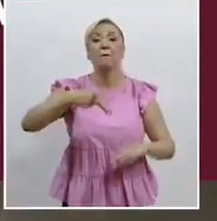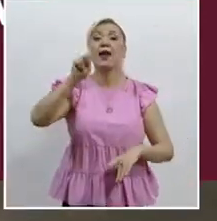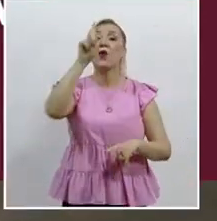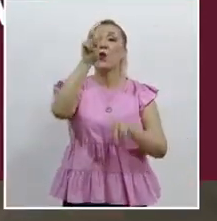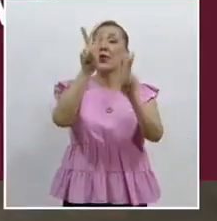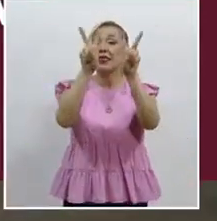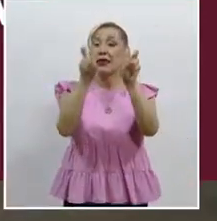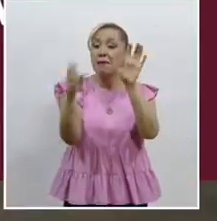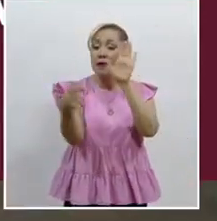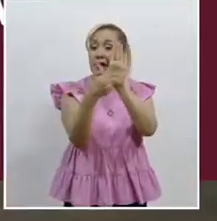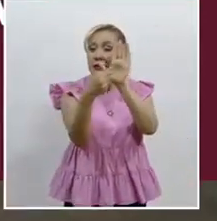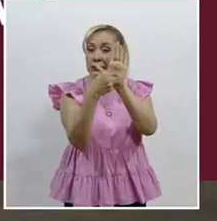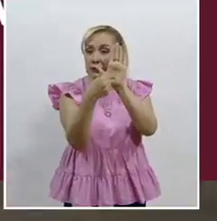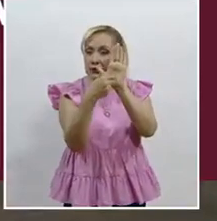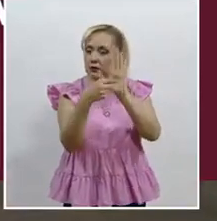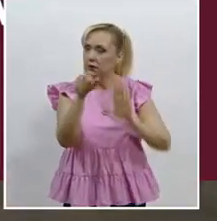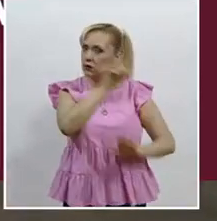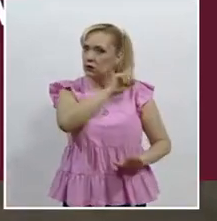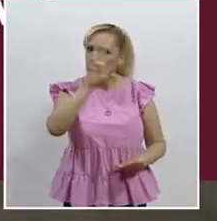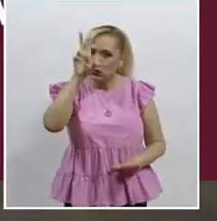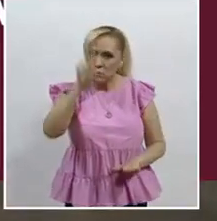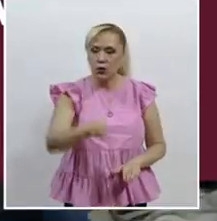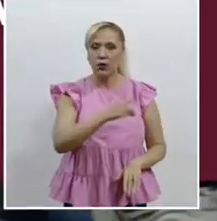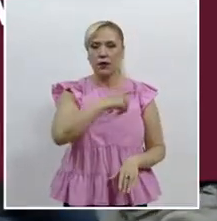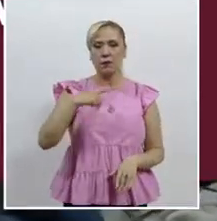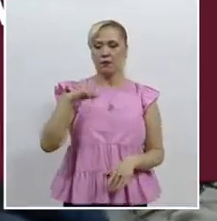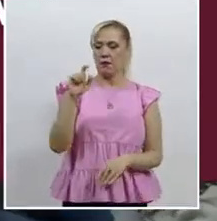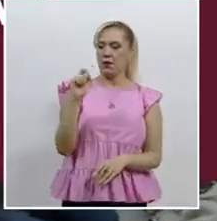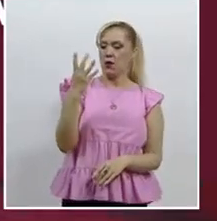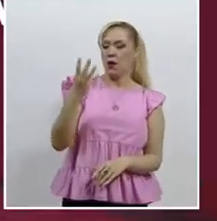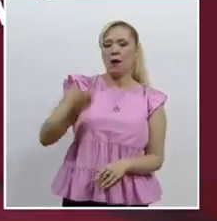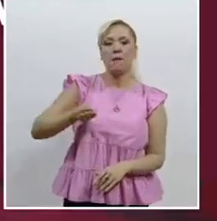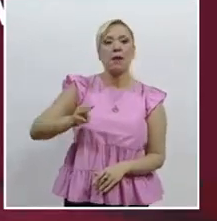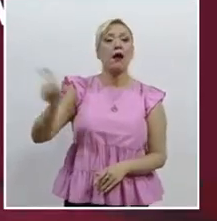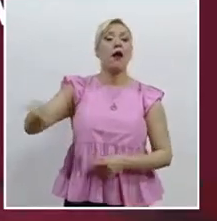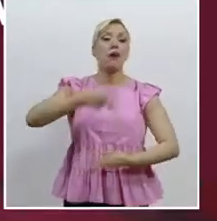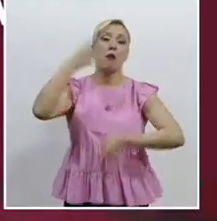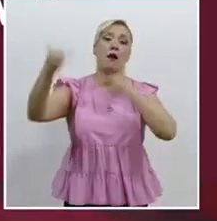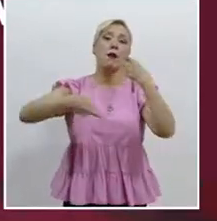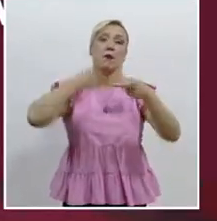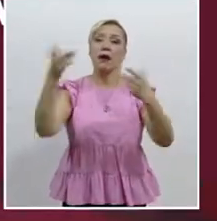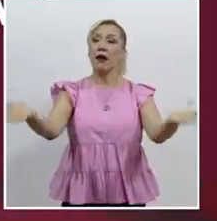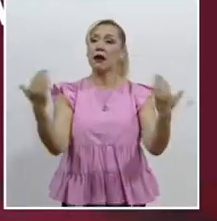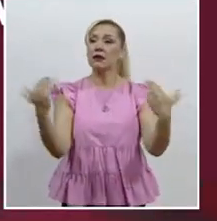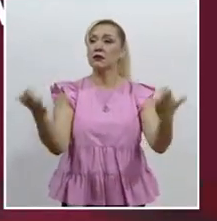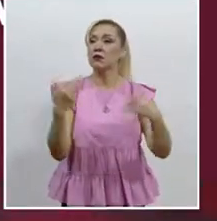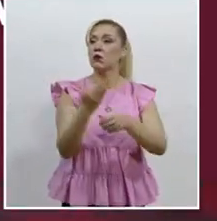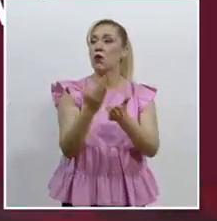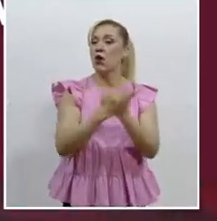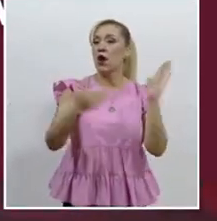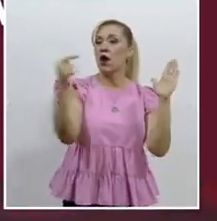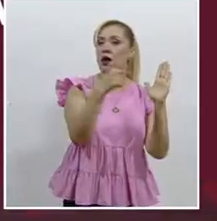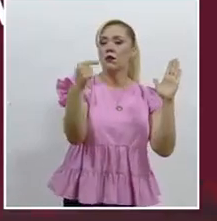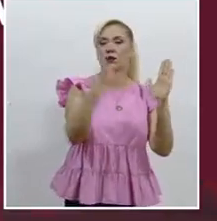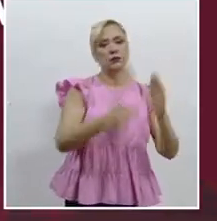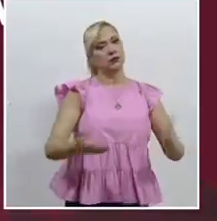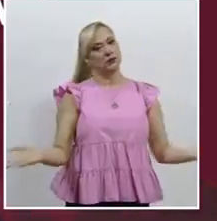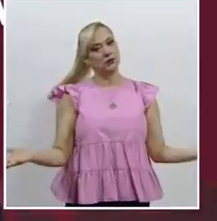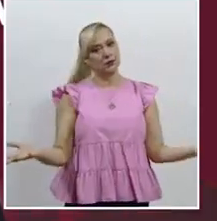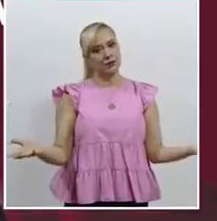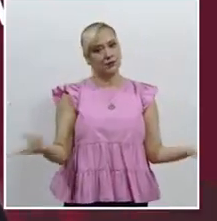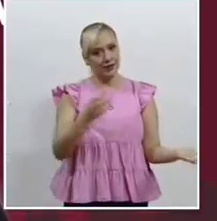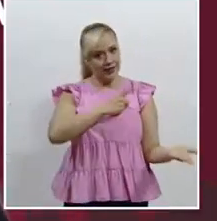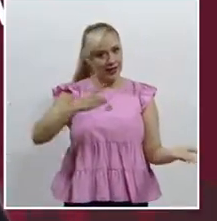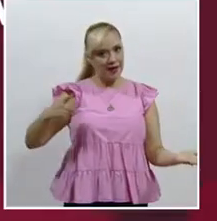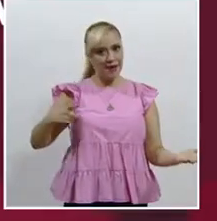ordenó cancelar de la conferencia presidencial del 24 de mayo, se advierte que podrían vulnerar los principios de neutralidad e imparcialidad que